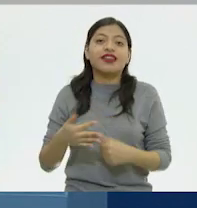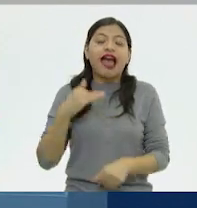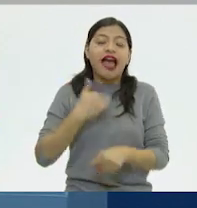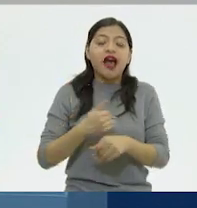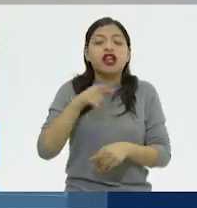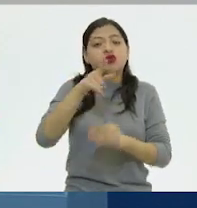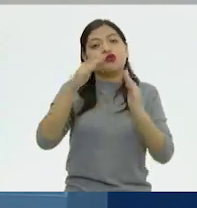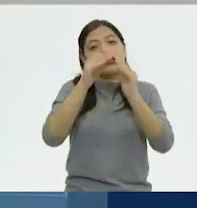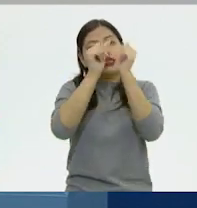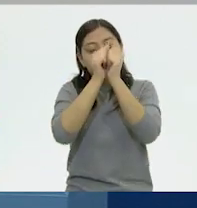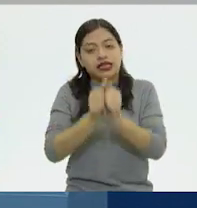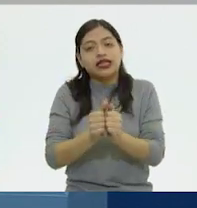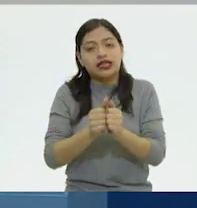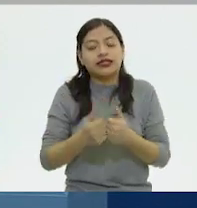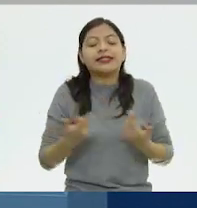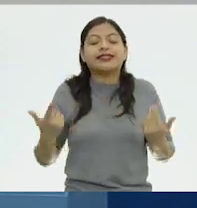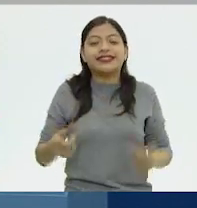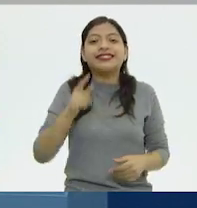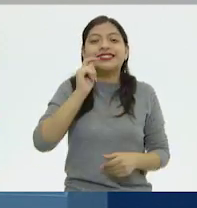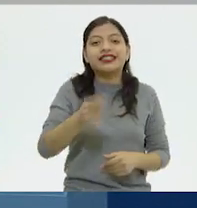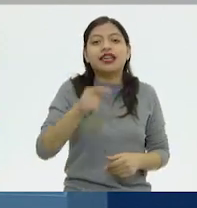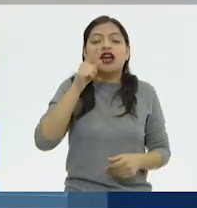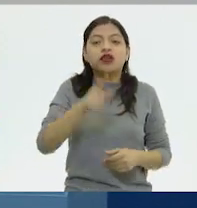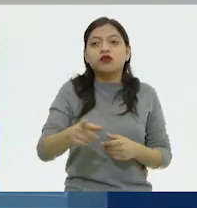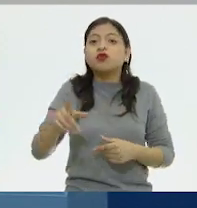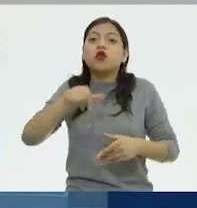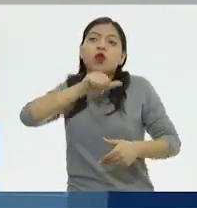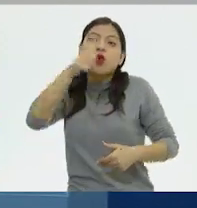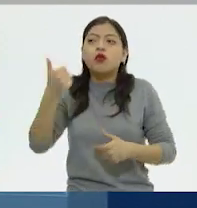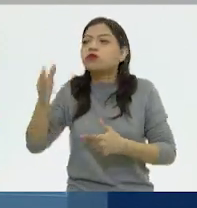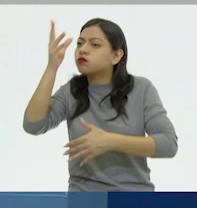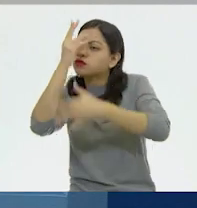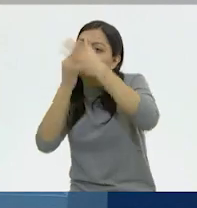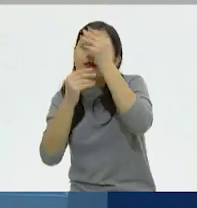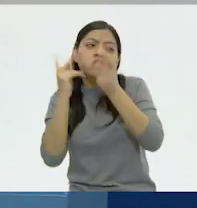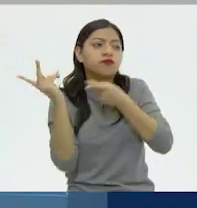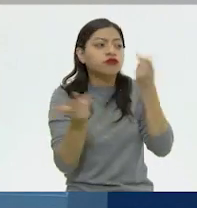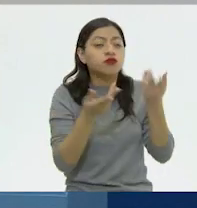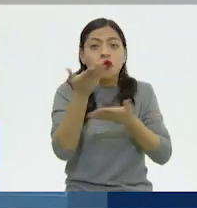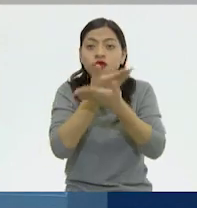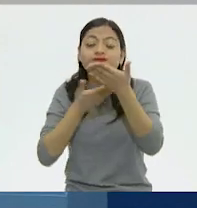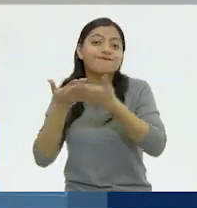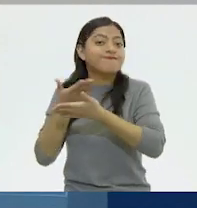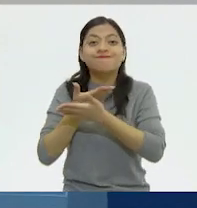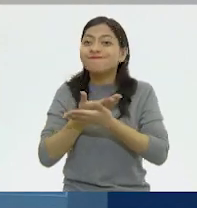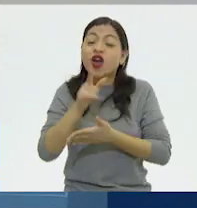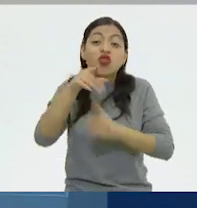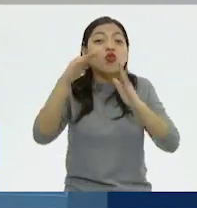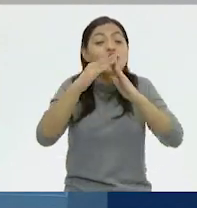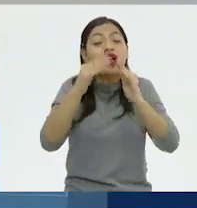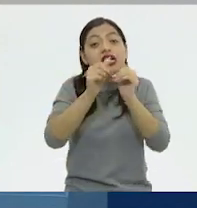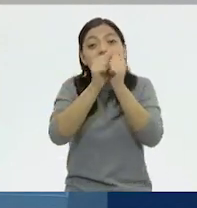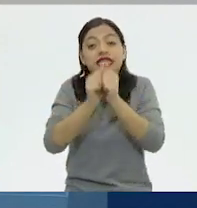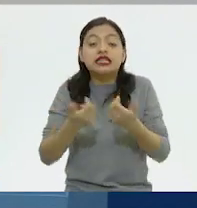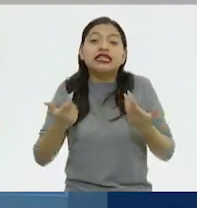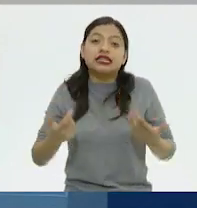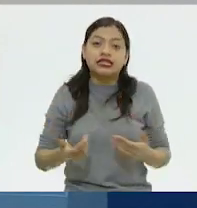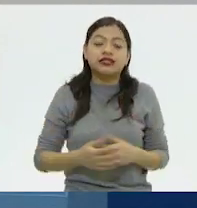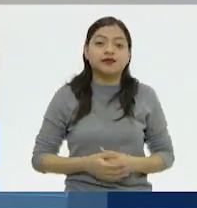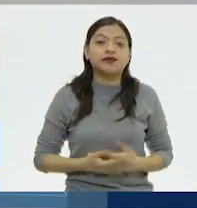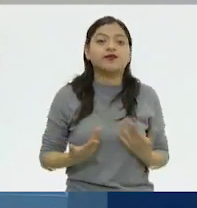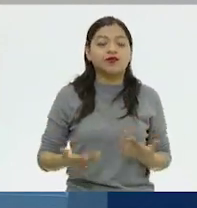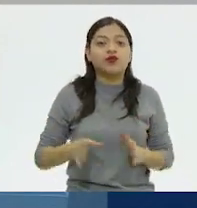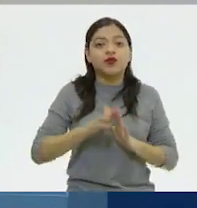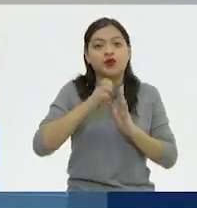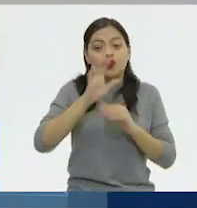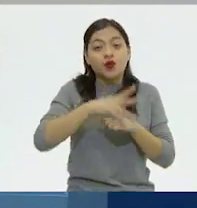asistiendo a clases pues dificulta la retroalimentación, así como la interacción con sus pares, con quienes, pues, entre otras